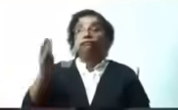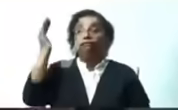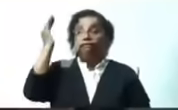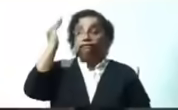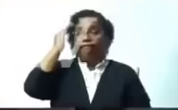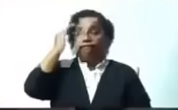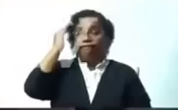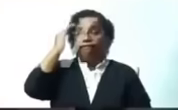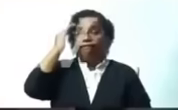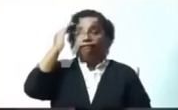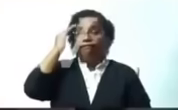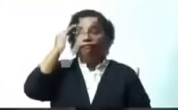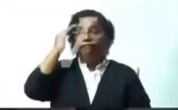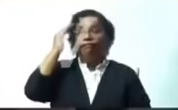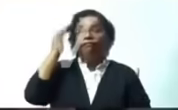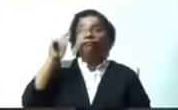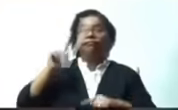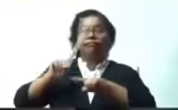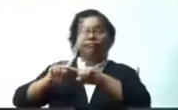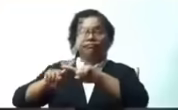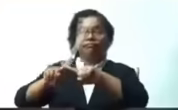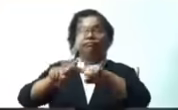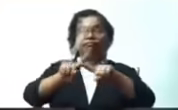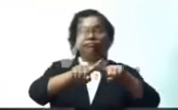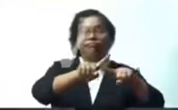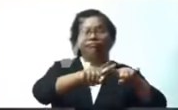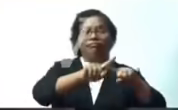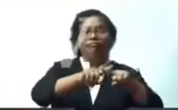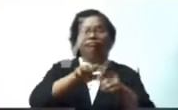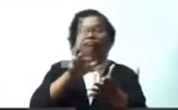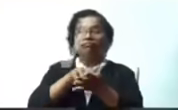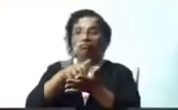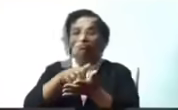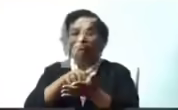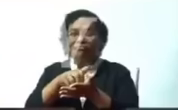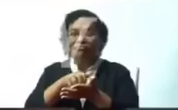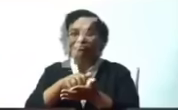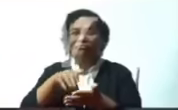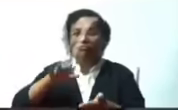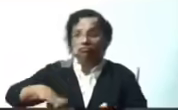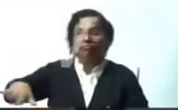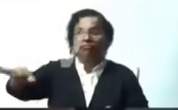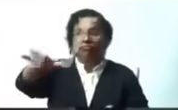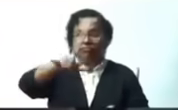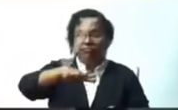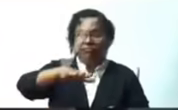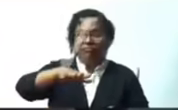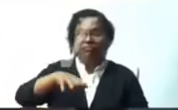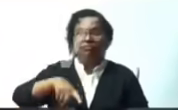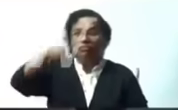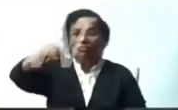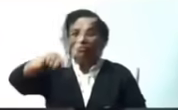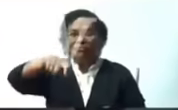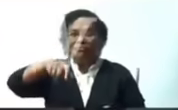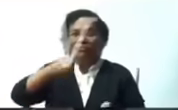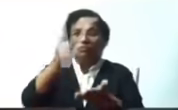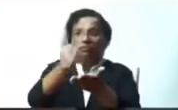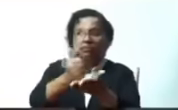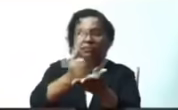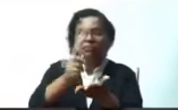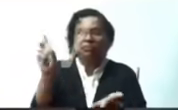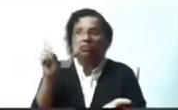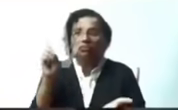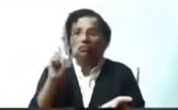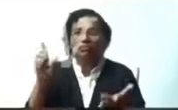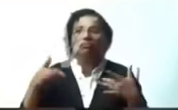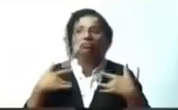conozcan las debilidades de sus comunidades, porque para eso nos eligen, y en estos momentos en eso